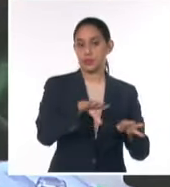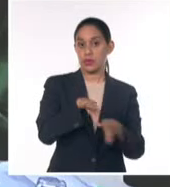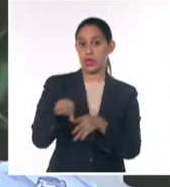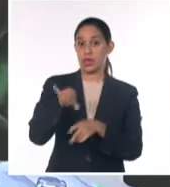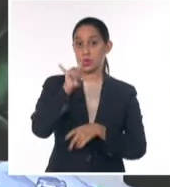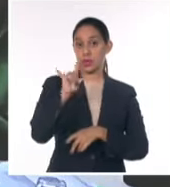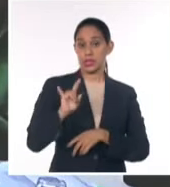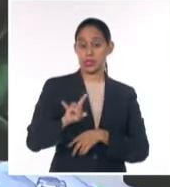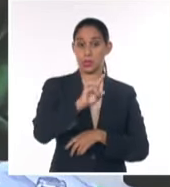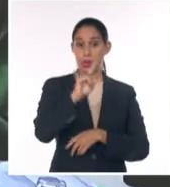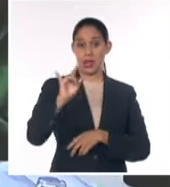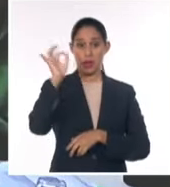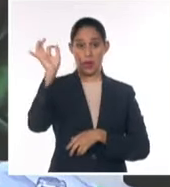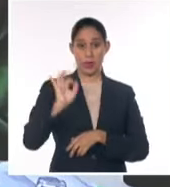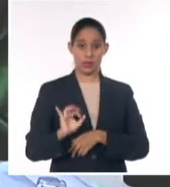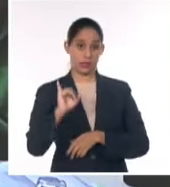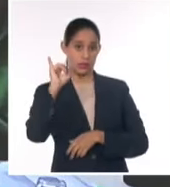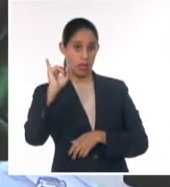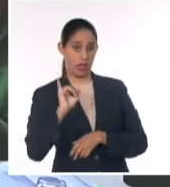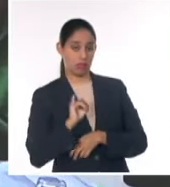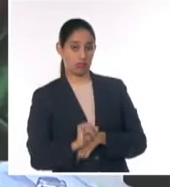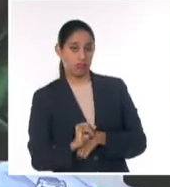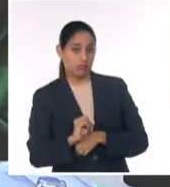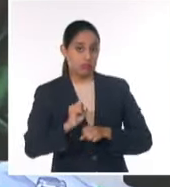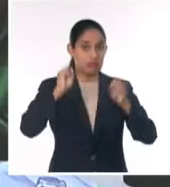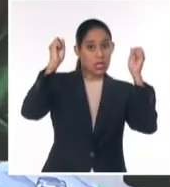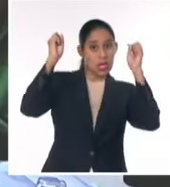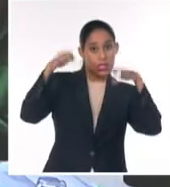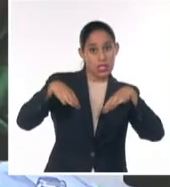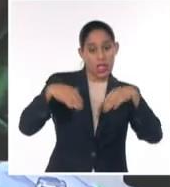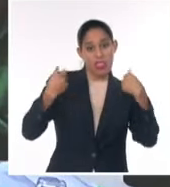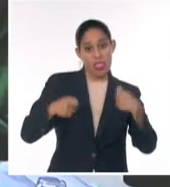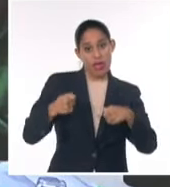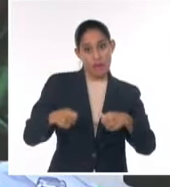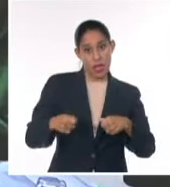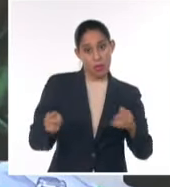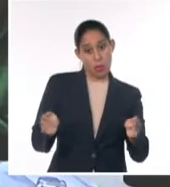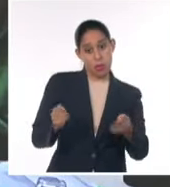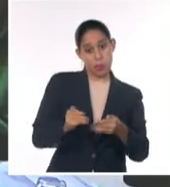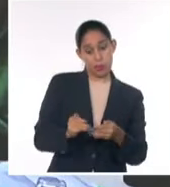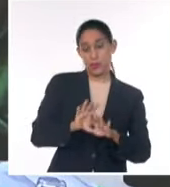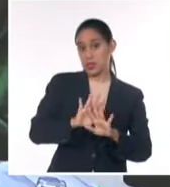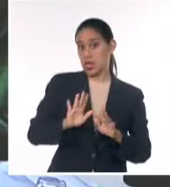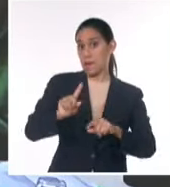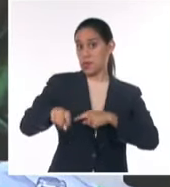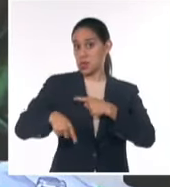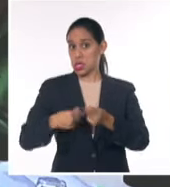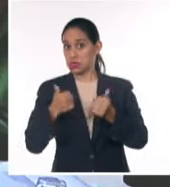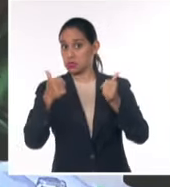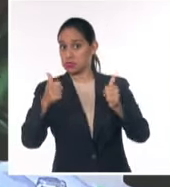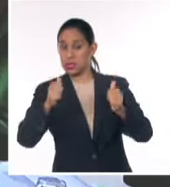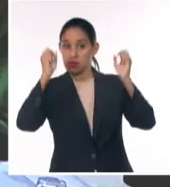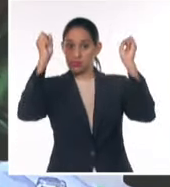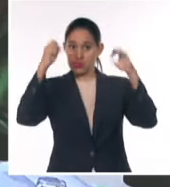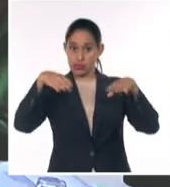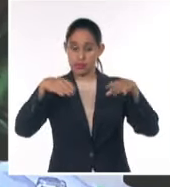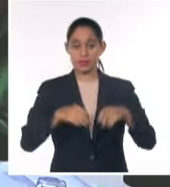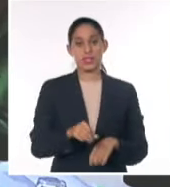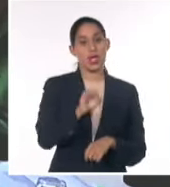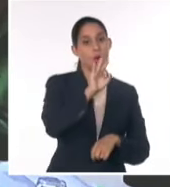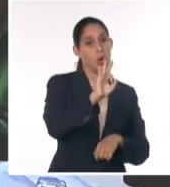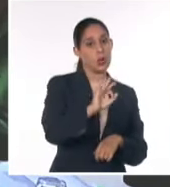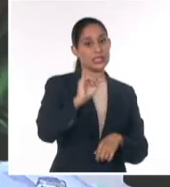99,6% de la electricidad recuperada, debemos cerrar hoy y mañana debemos cerrar la electricidad. 87% de